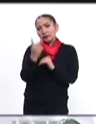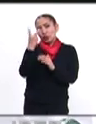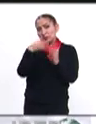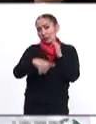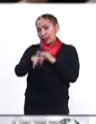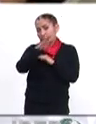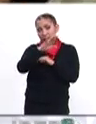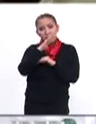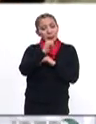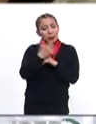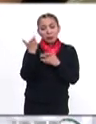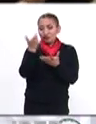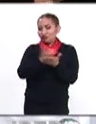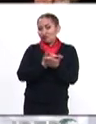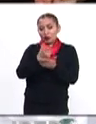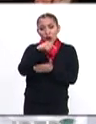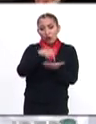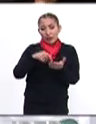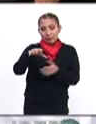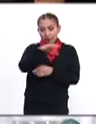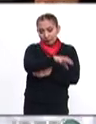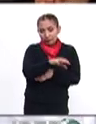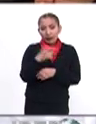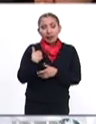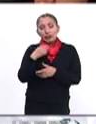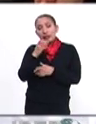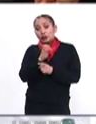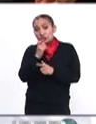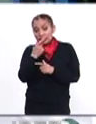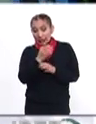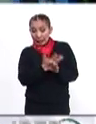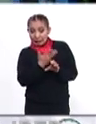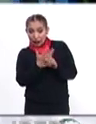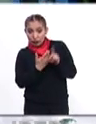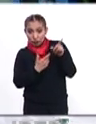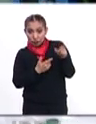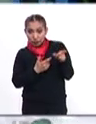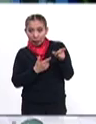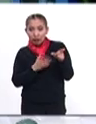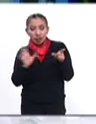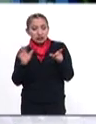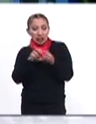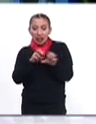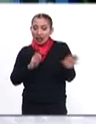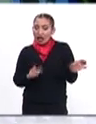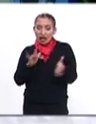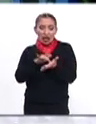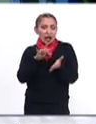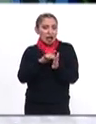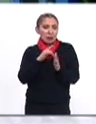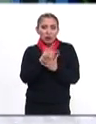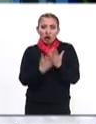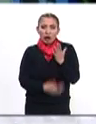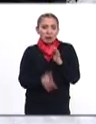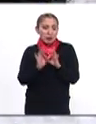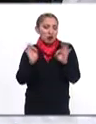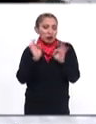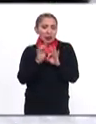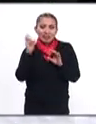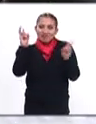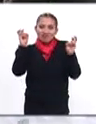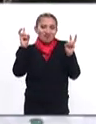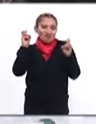en 2019 por los presupuestos locales. Hay que resaltar que Estados Unidos ha dejado de financiar programas importantes